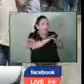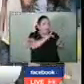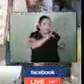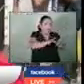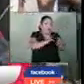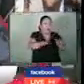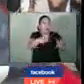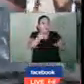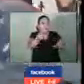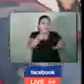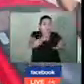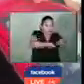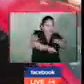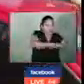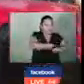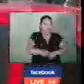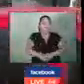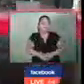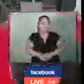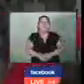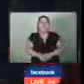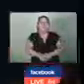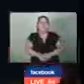aduanera y lavado de dinero.